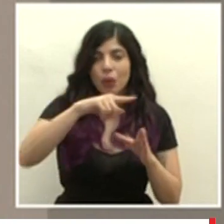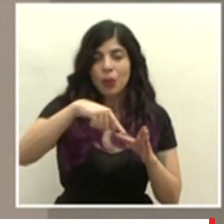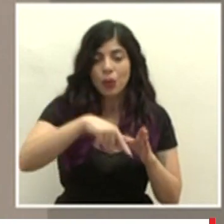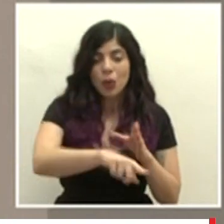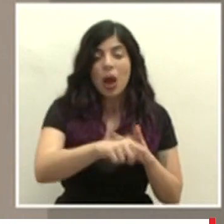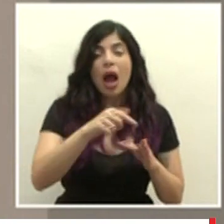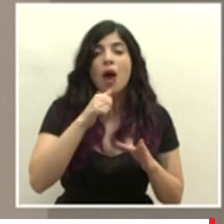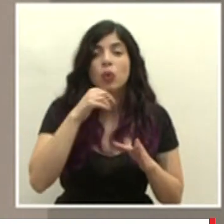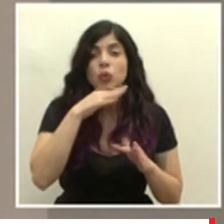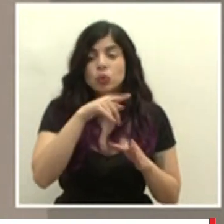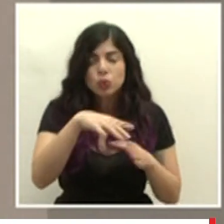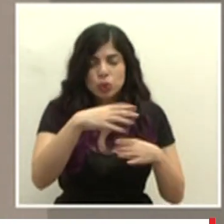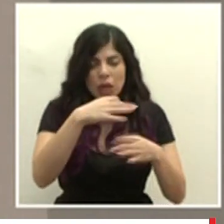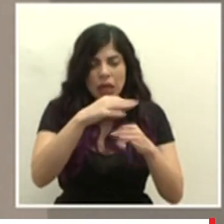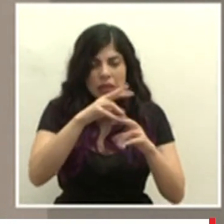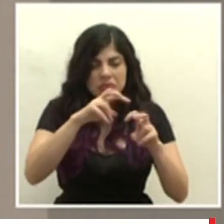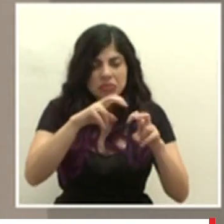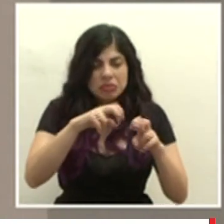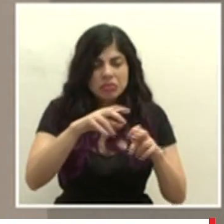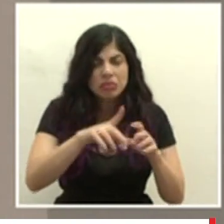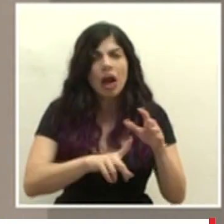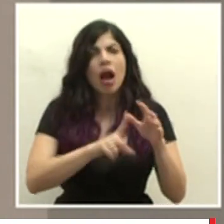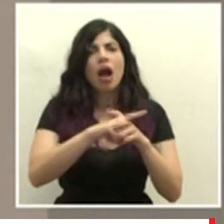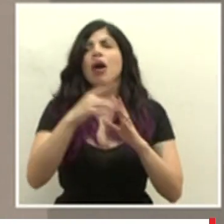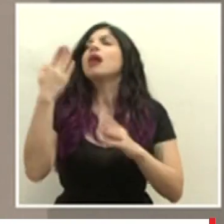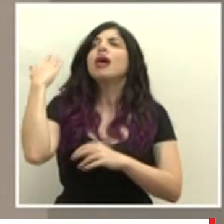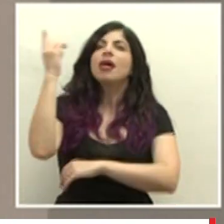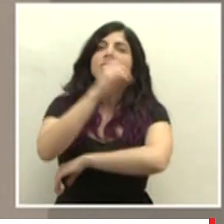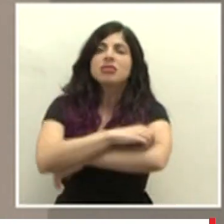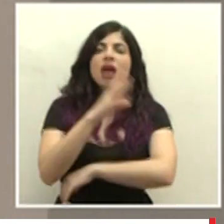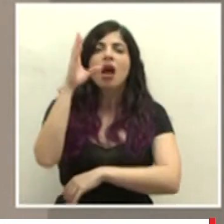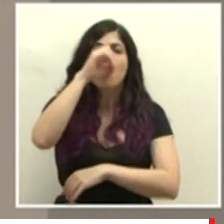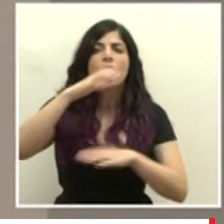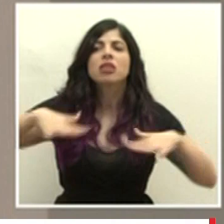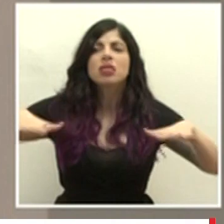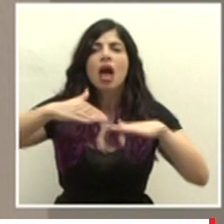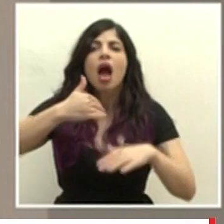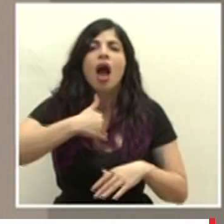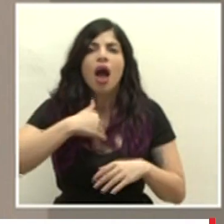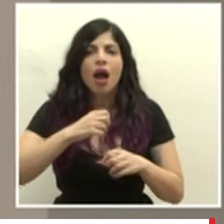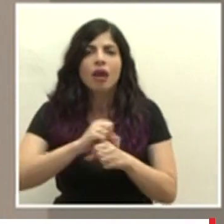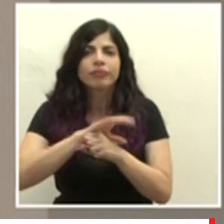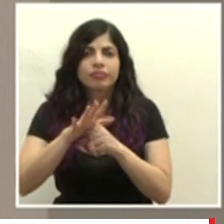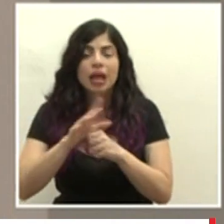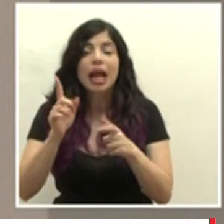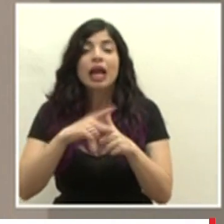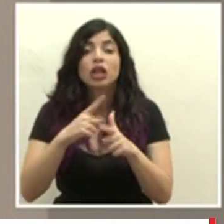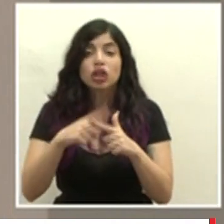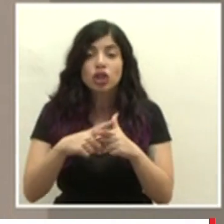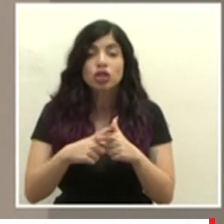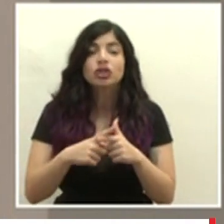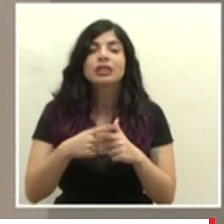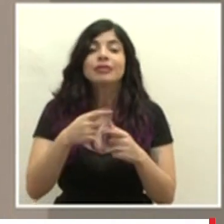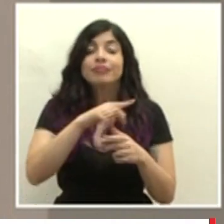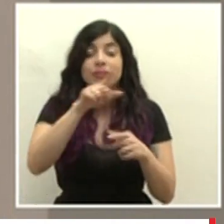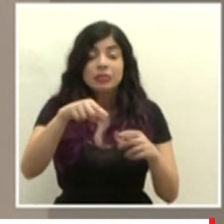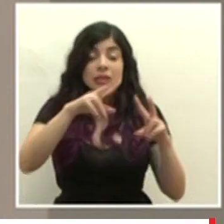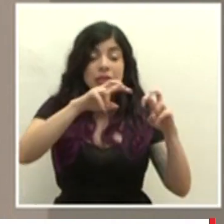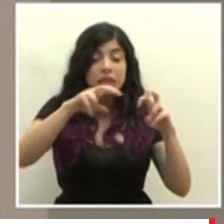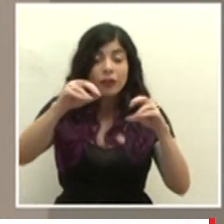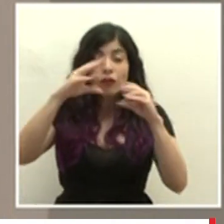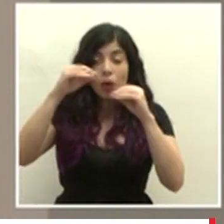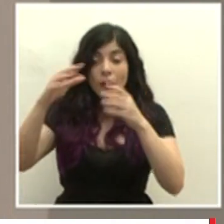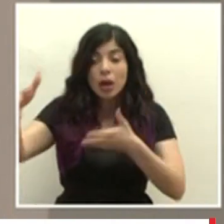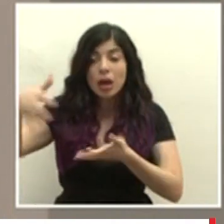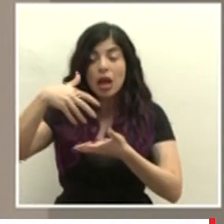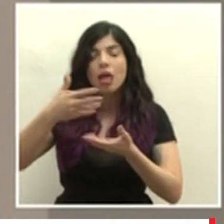salió positivo la toma hace unos días atrás. Entonces ese muestreo pues obviamente nos va a dar mucho mayor claridad y podemos referirnos